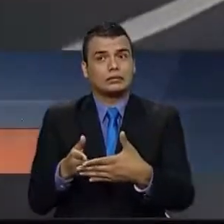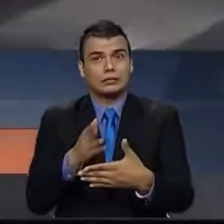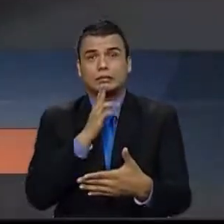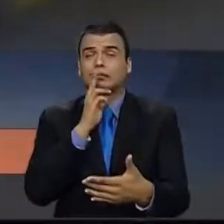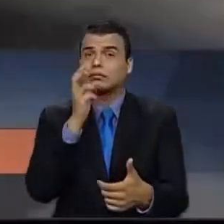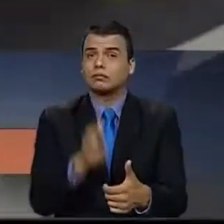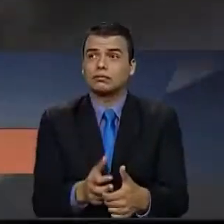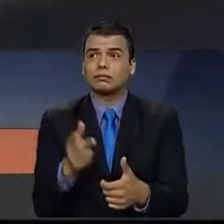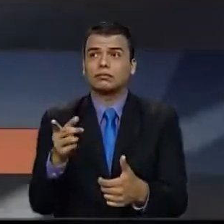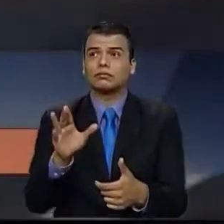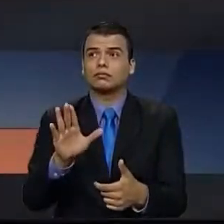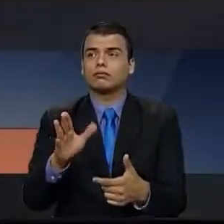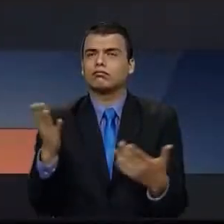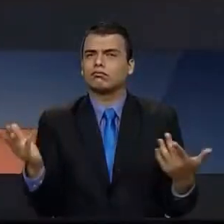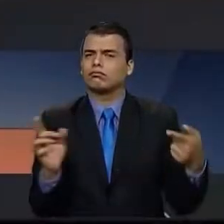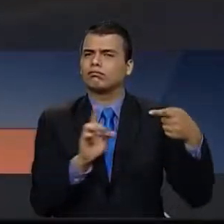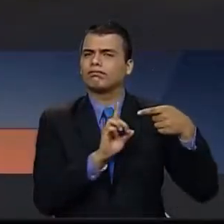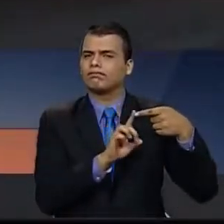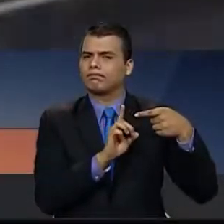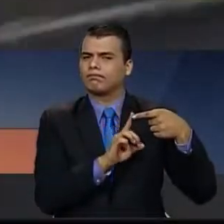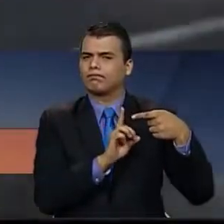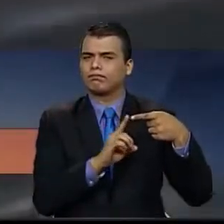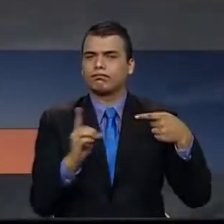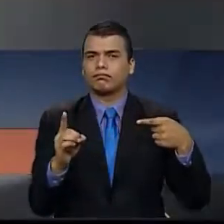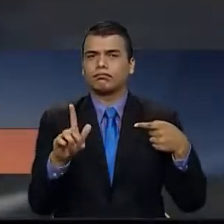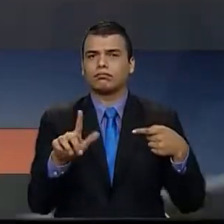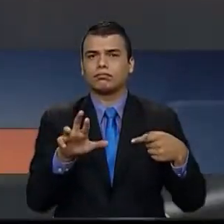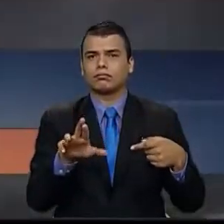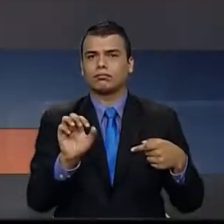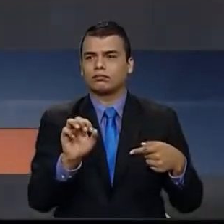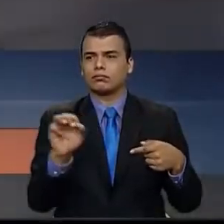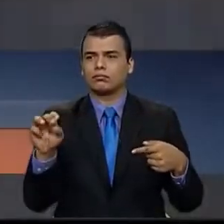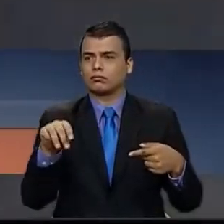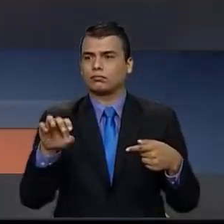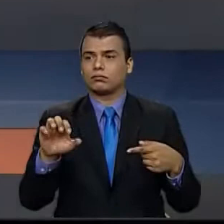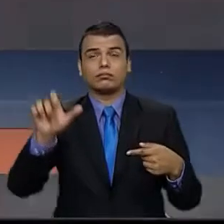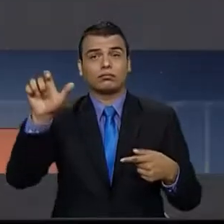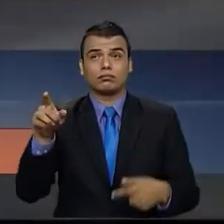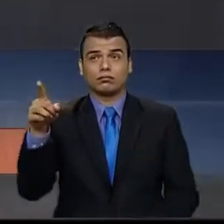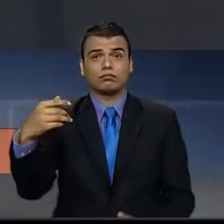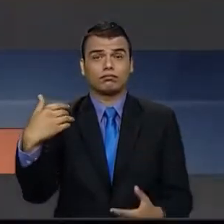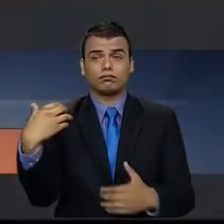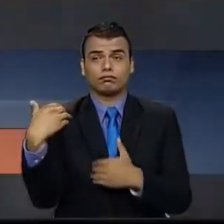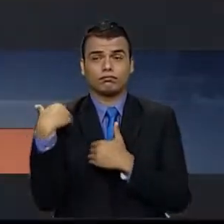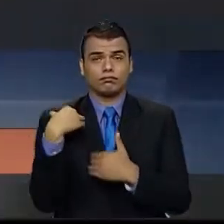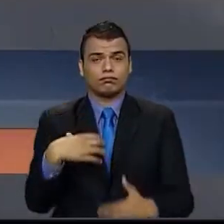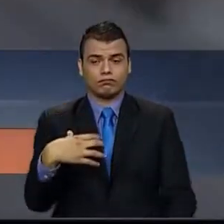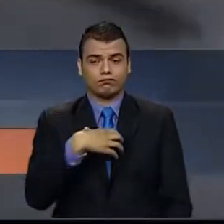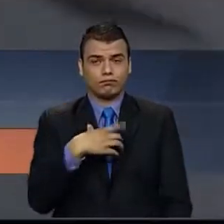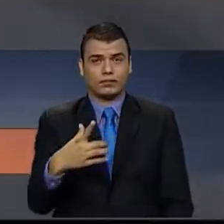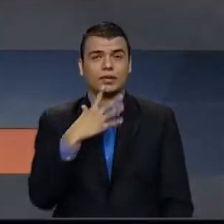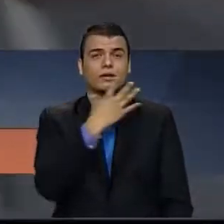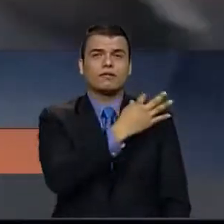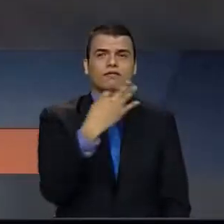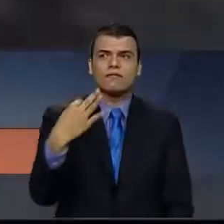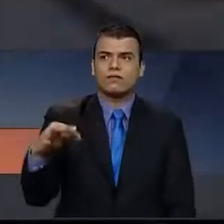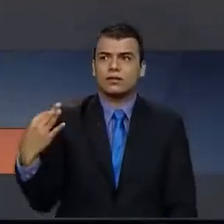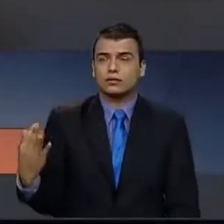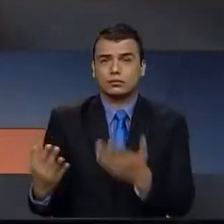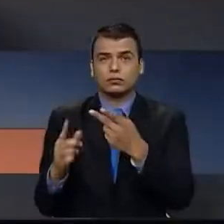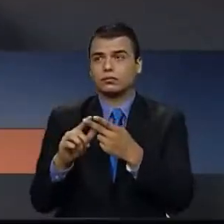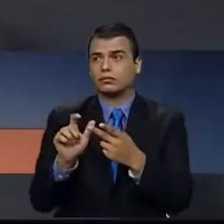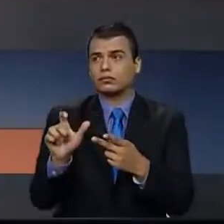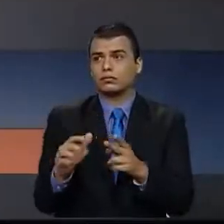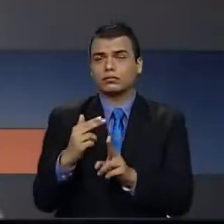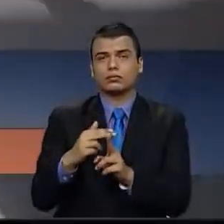en este Tour. El primero, el de Chris Froome, el actual campeón del Tour de Francia, que tiene a Sergio Luis Henao como